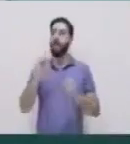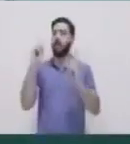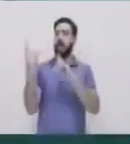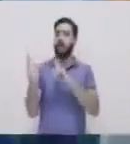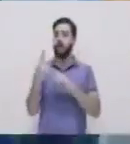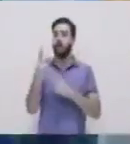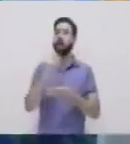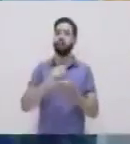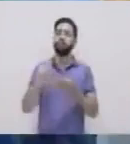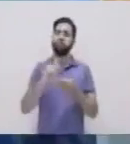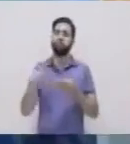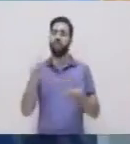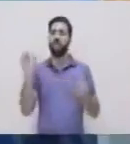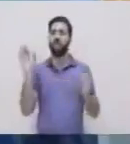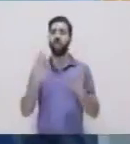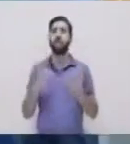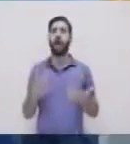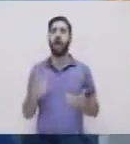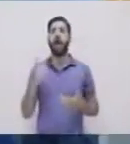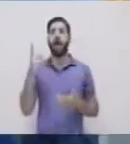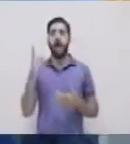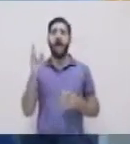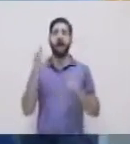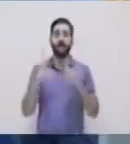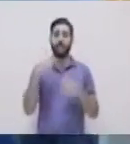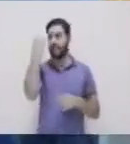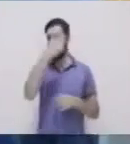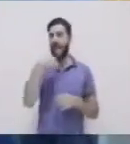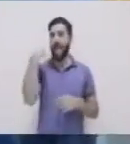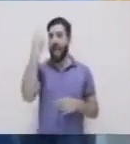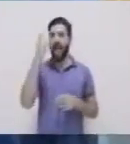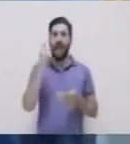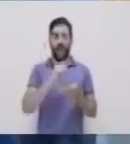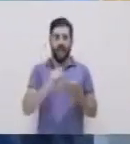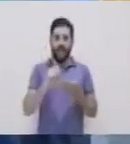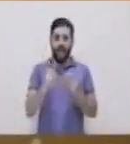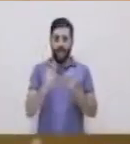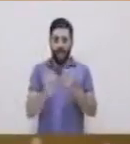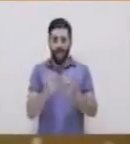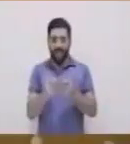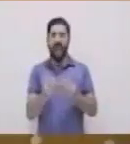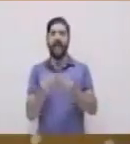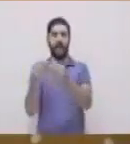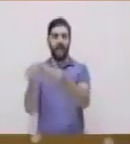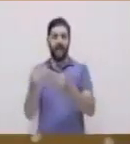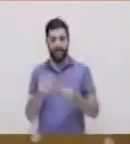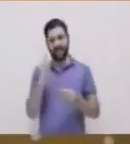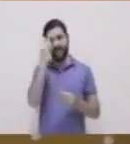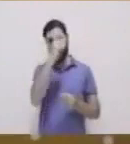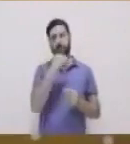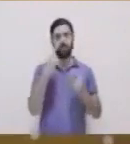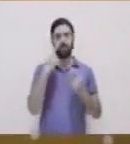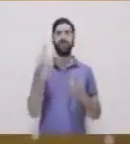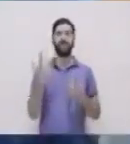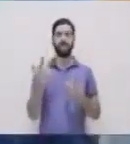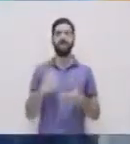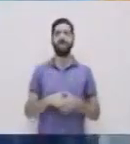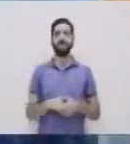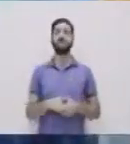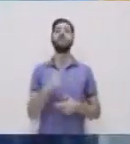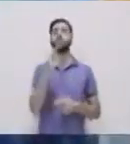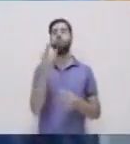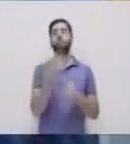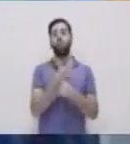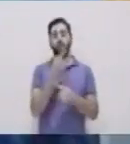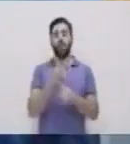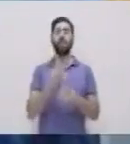escrita, ¿qué utiliza? Pues usamos las caritas. ¿Sí? ¿Se está comunicando? Definitivamente sí. Está